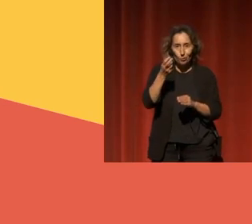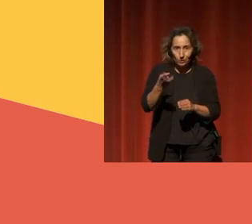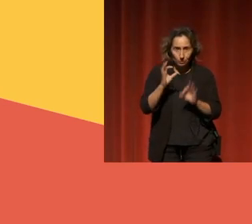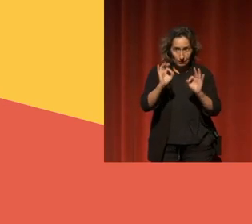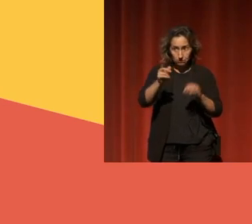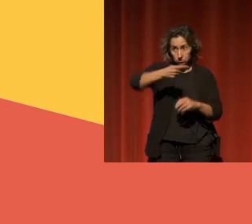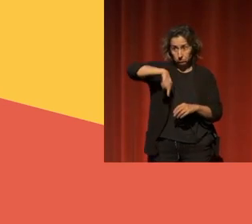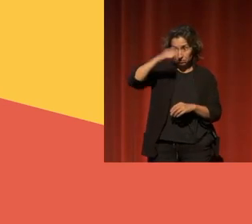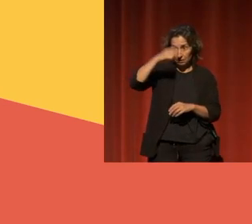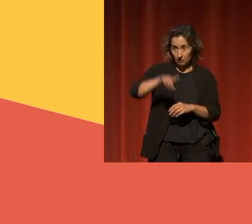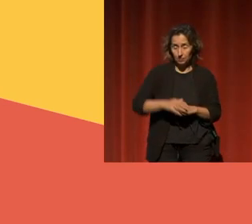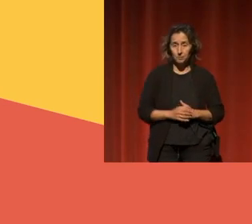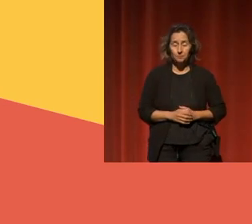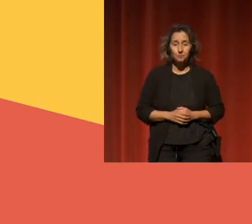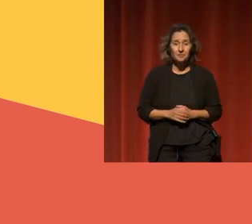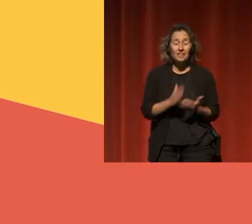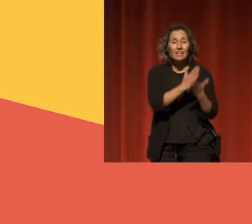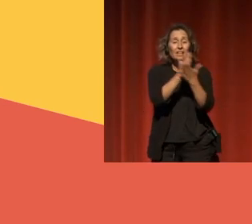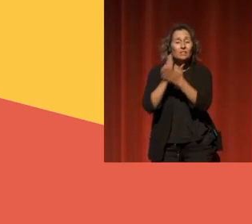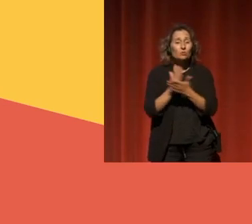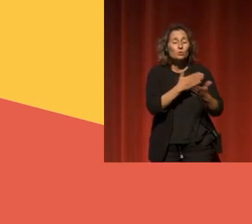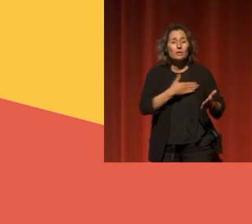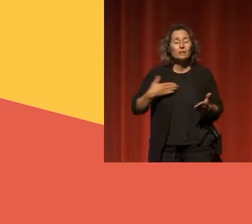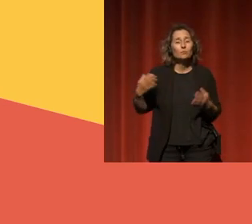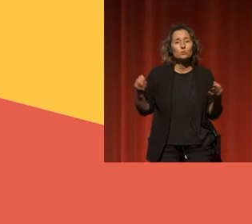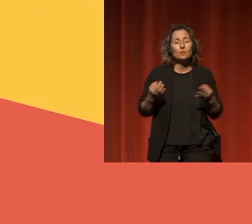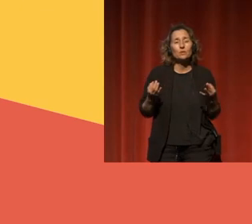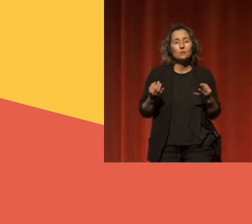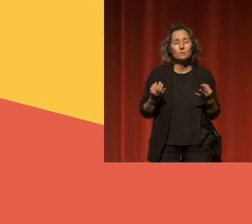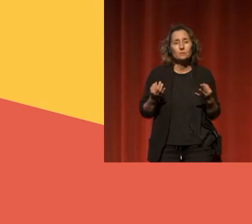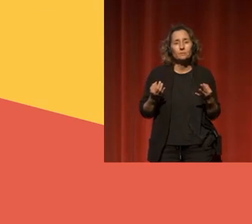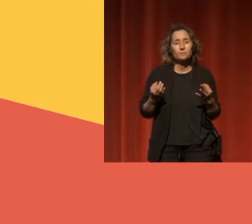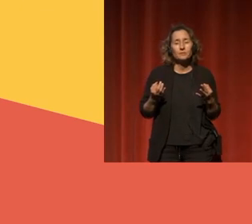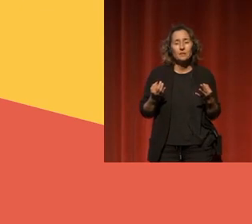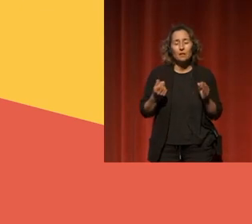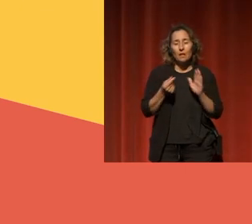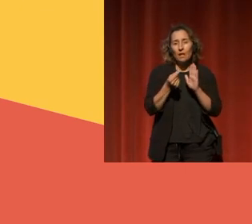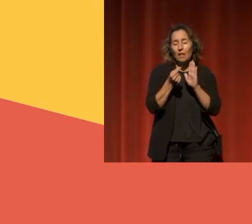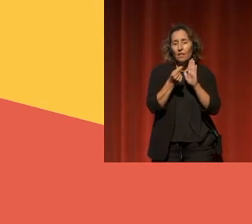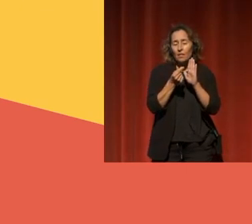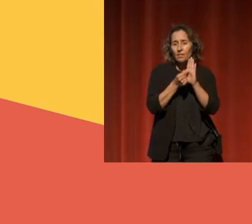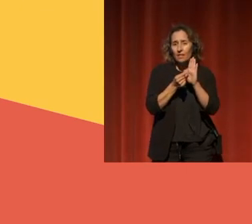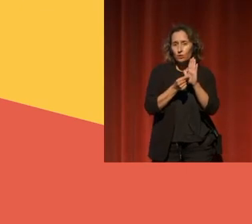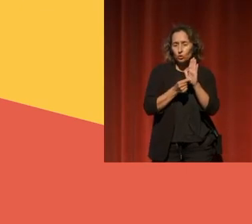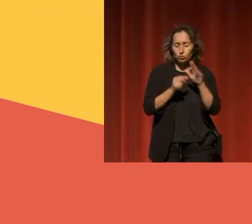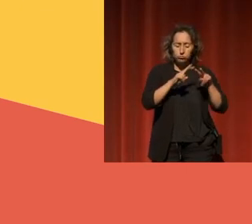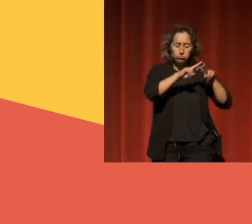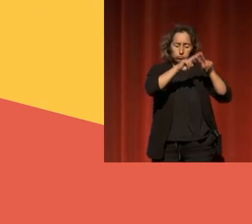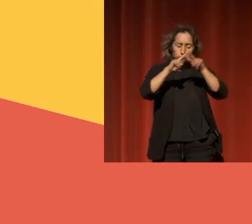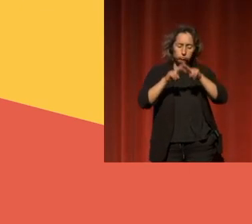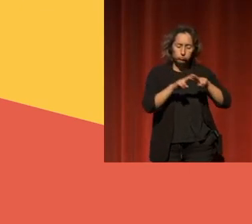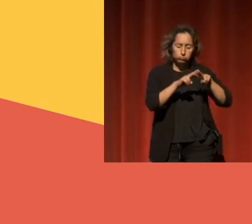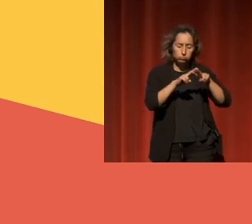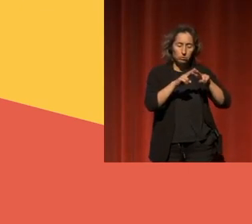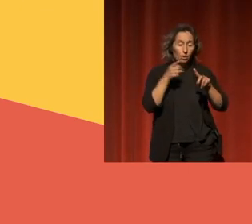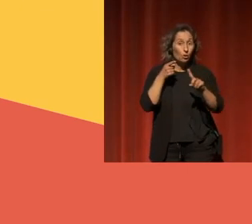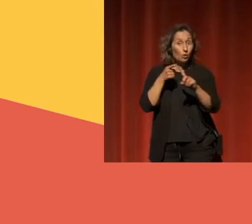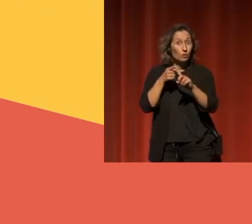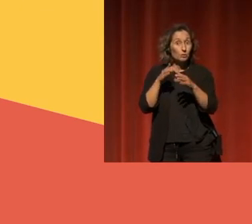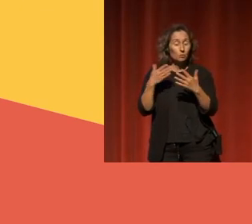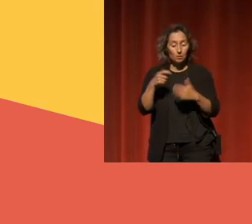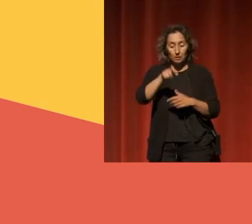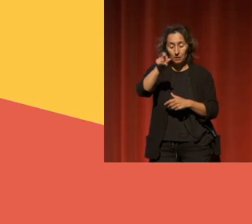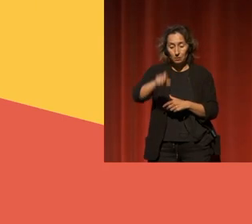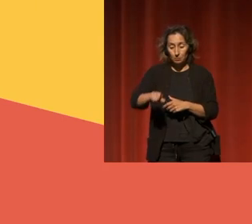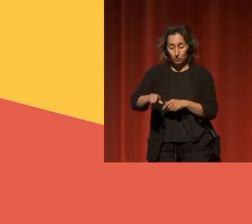que hemos querido hacer en este estudio es analizar una serie de datos eh Para conocer Cuál es la situación del personal de las